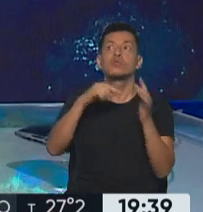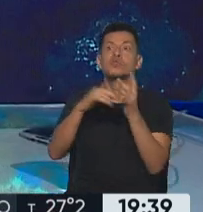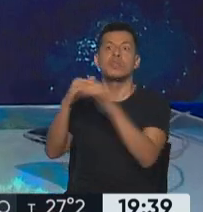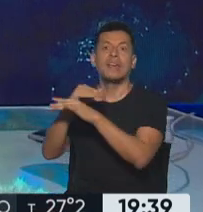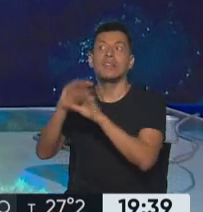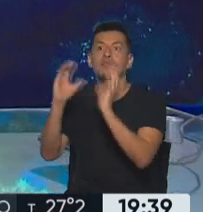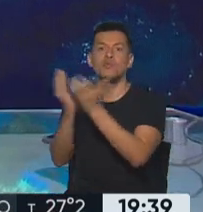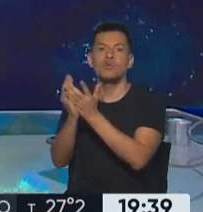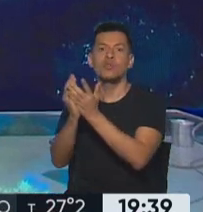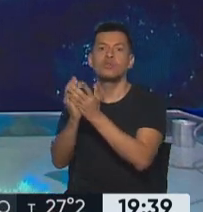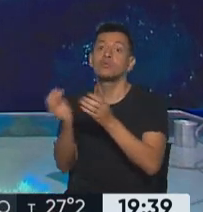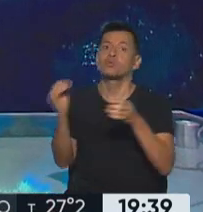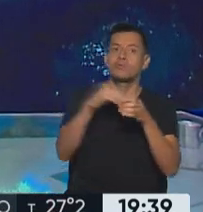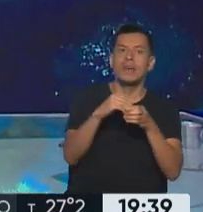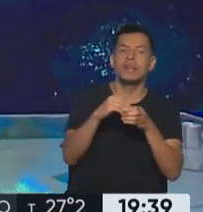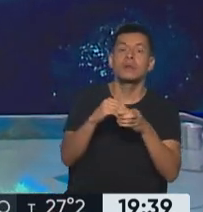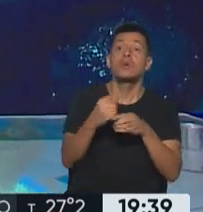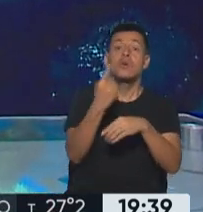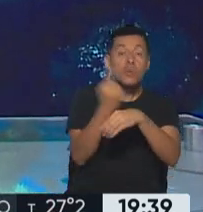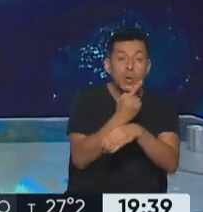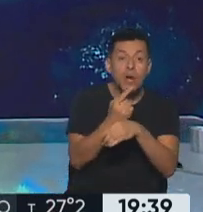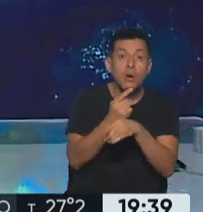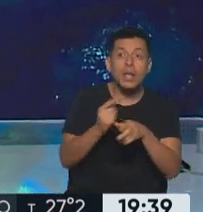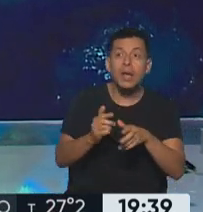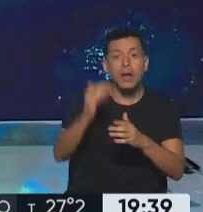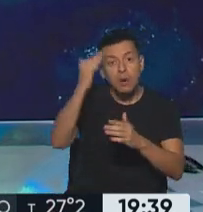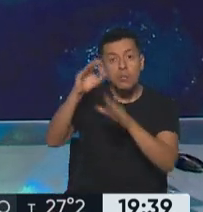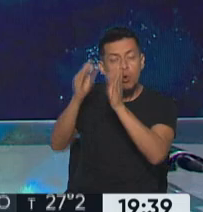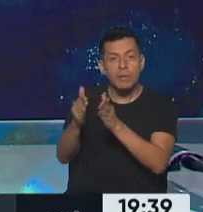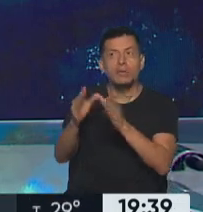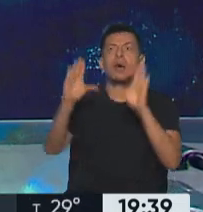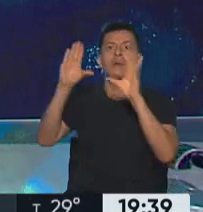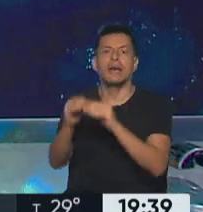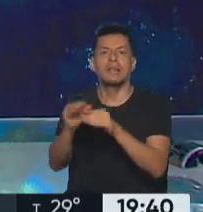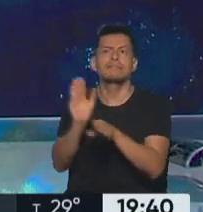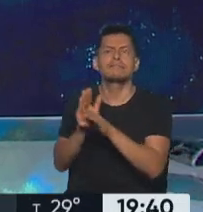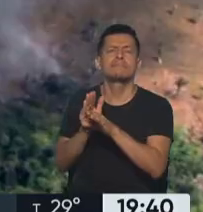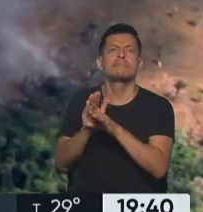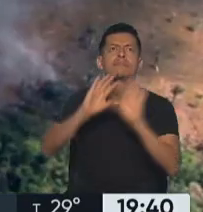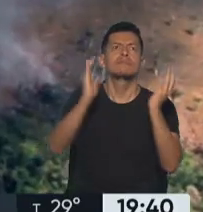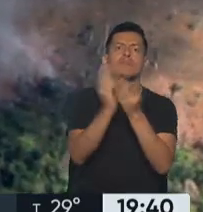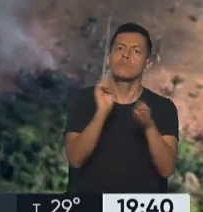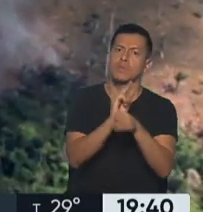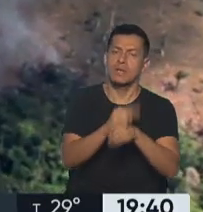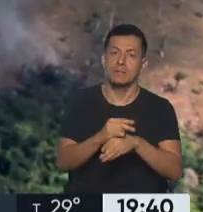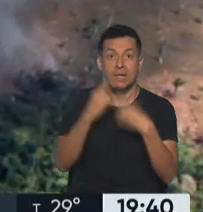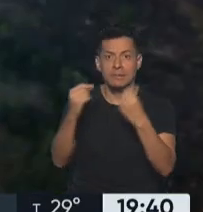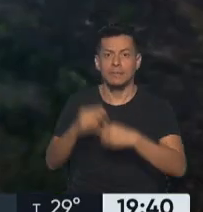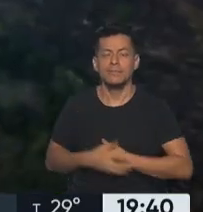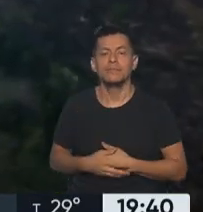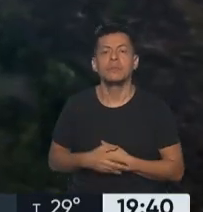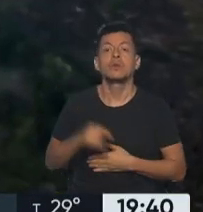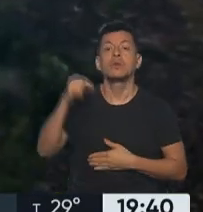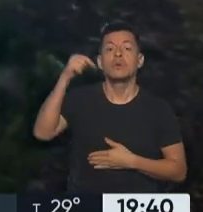monumentos durante una hora para reclamar justamente medidas de protección del medio ambiente hoy en día hay